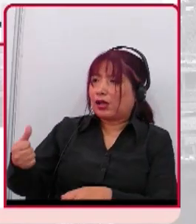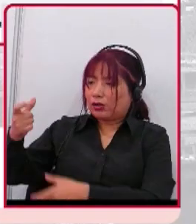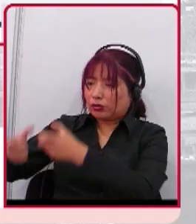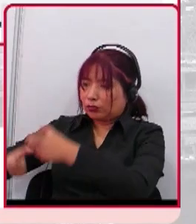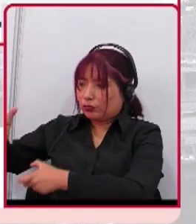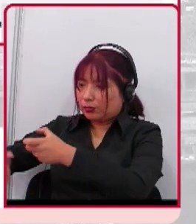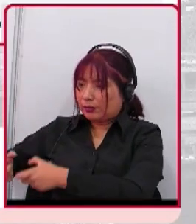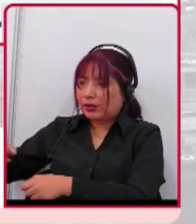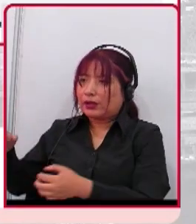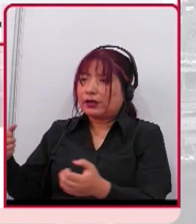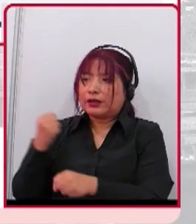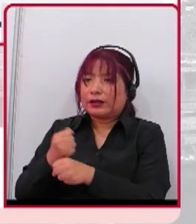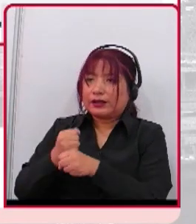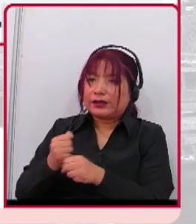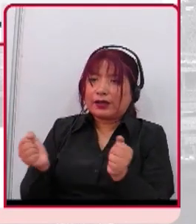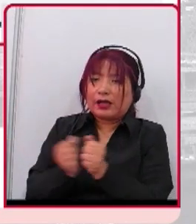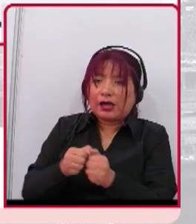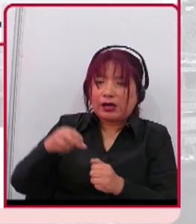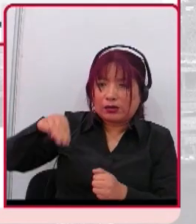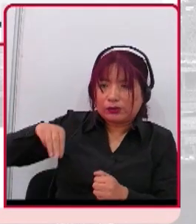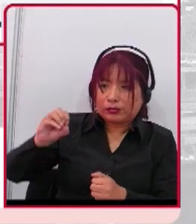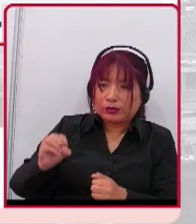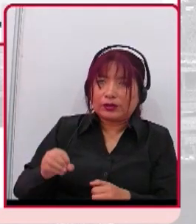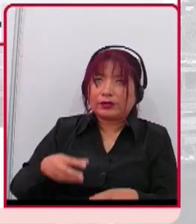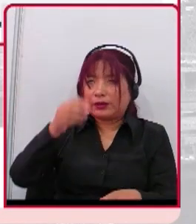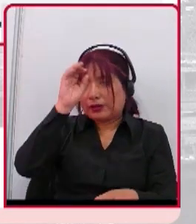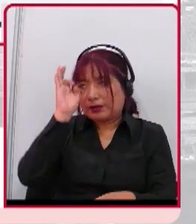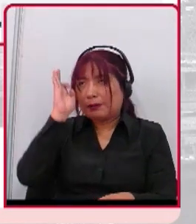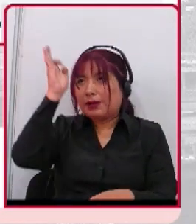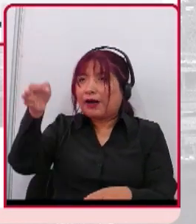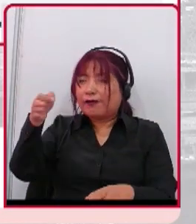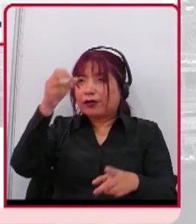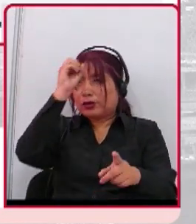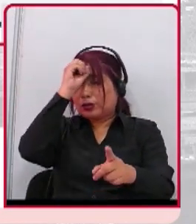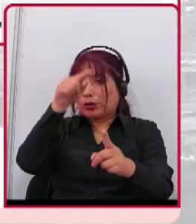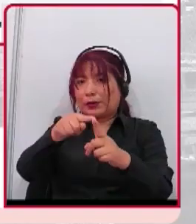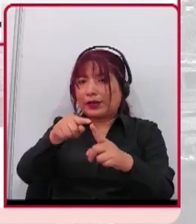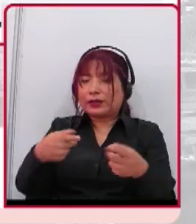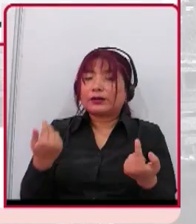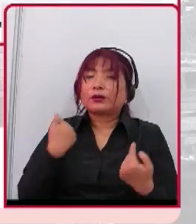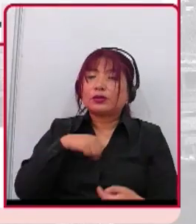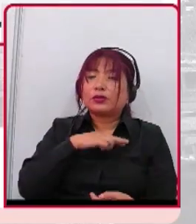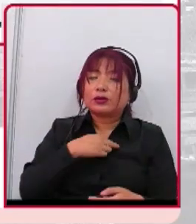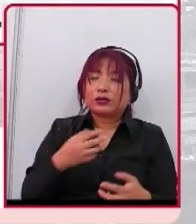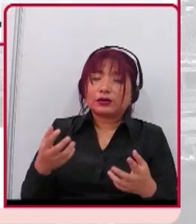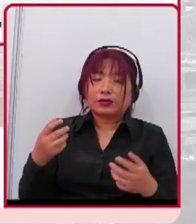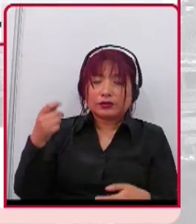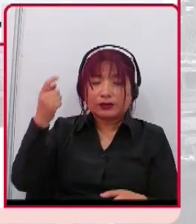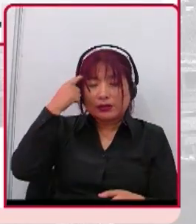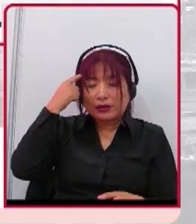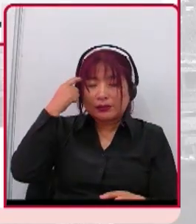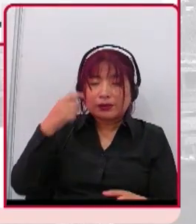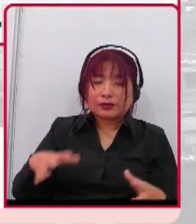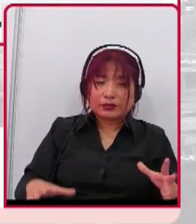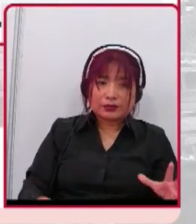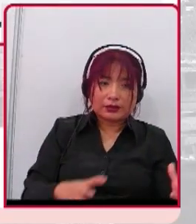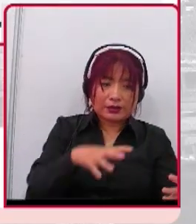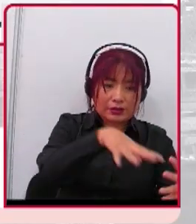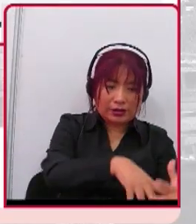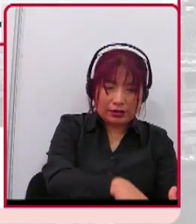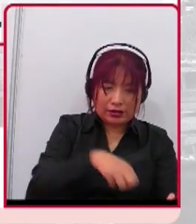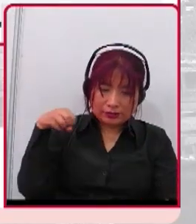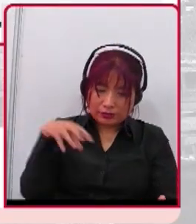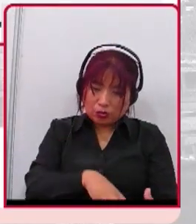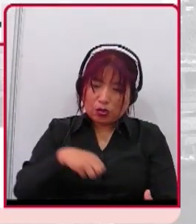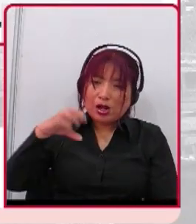en la planta de molibdeno. Y como visión futura, creo que Constancia se ha consolidado como un referente en